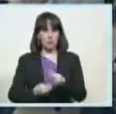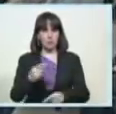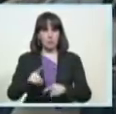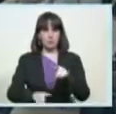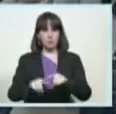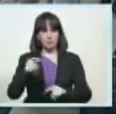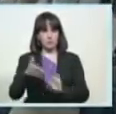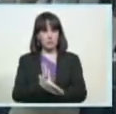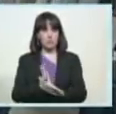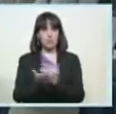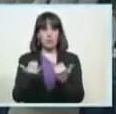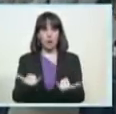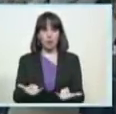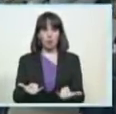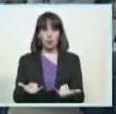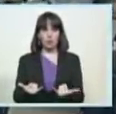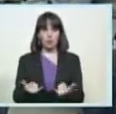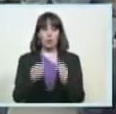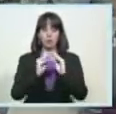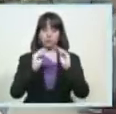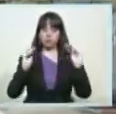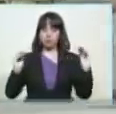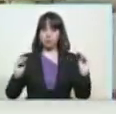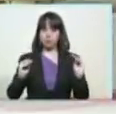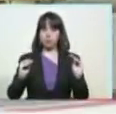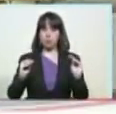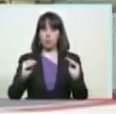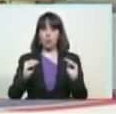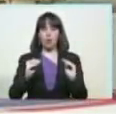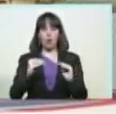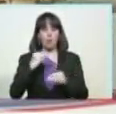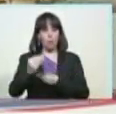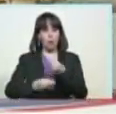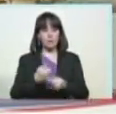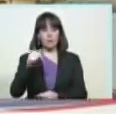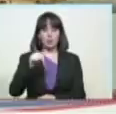a partir de los anuncios que voy a hacer el día de hoy